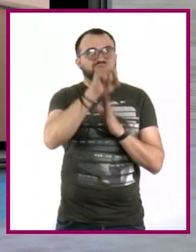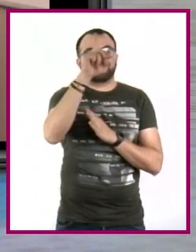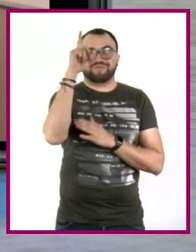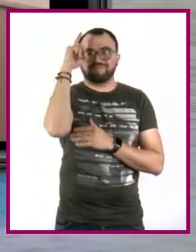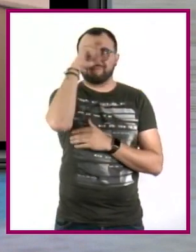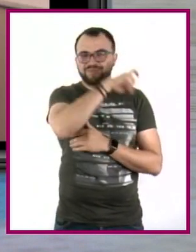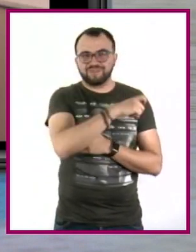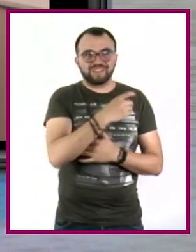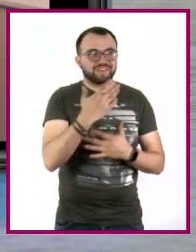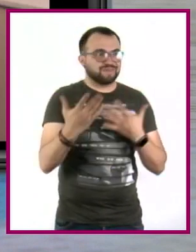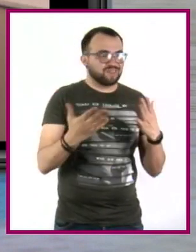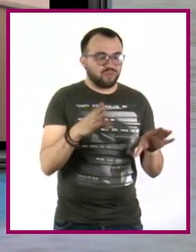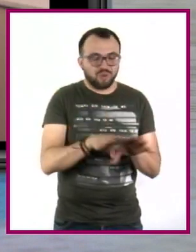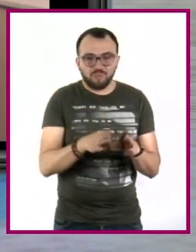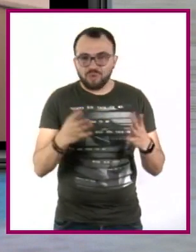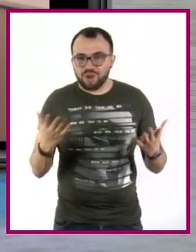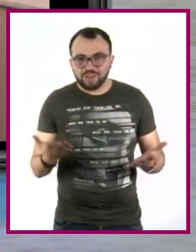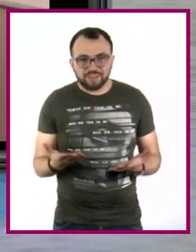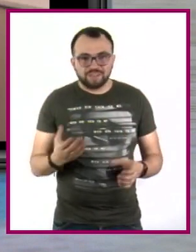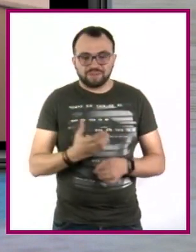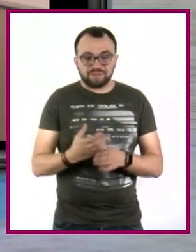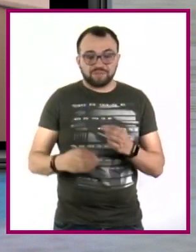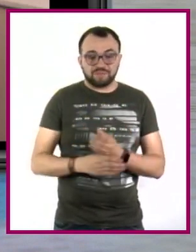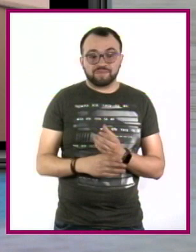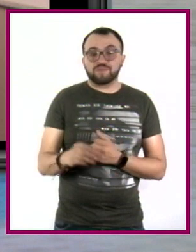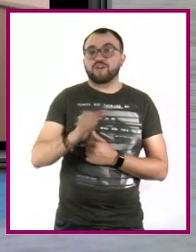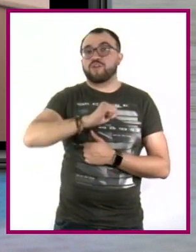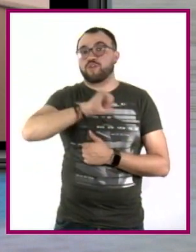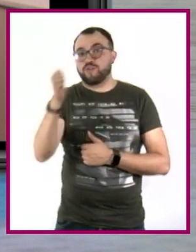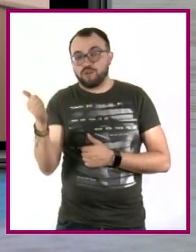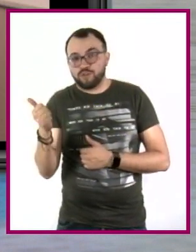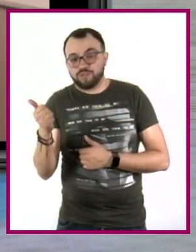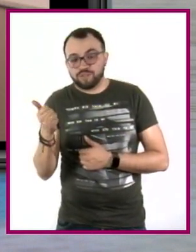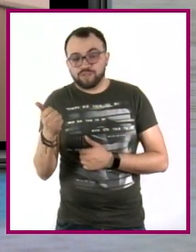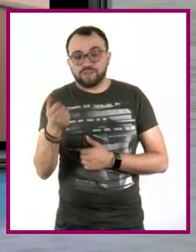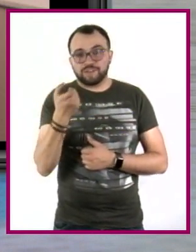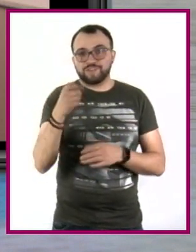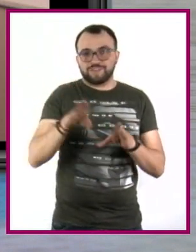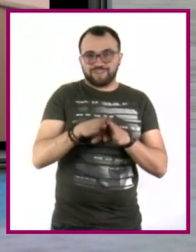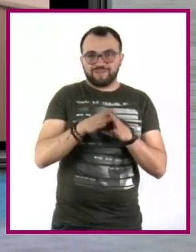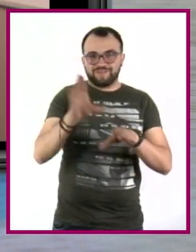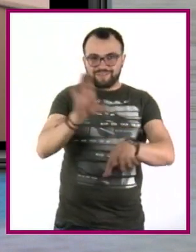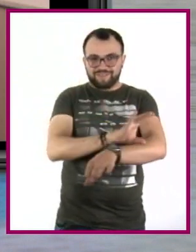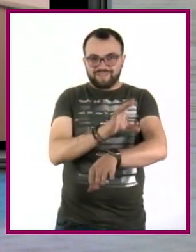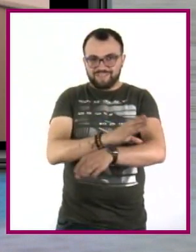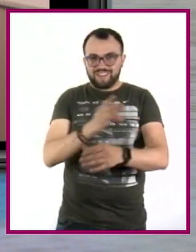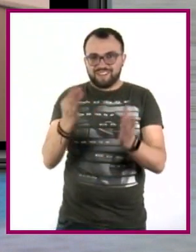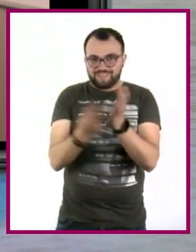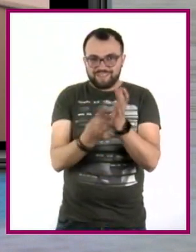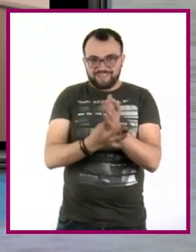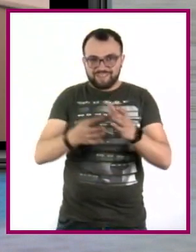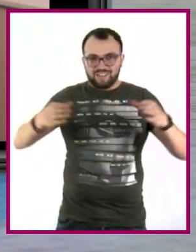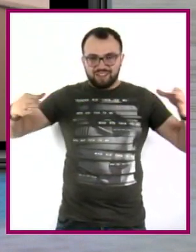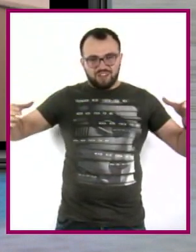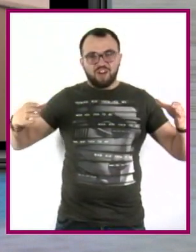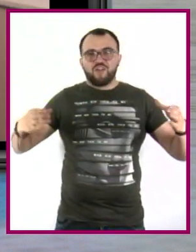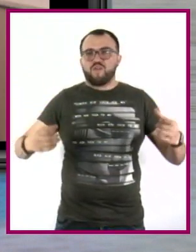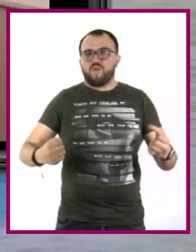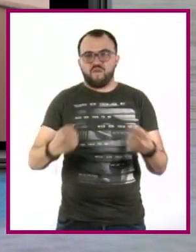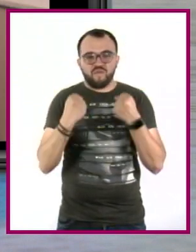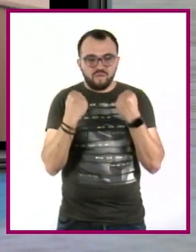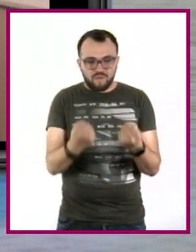Otras cosas que fueron reto es que, bueno, en particular el tener un imán en la Estación Espacial Internacional, un imán poderoso,